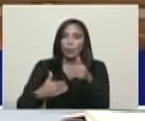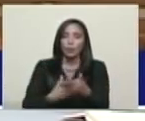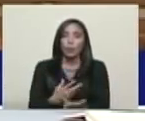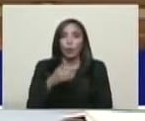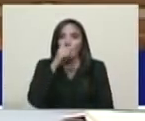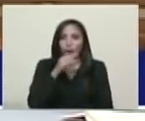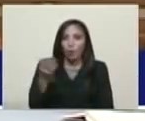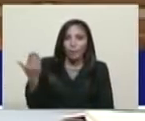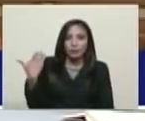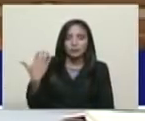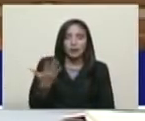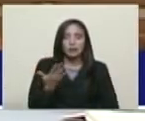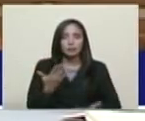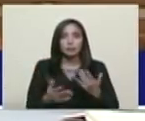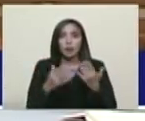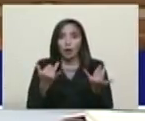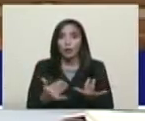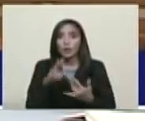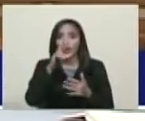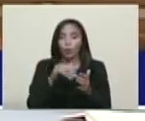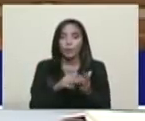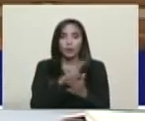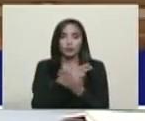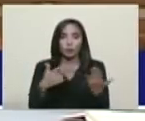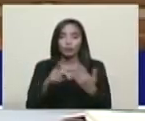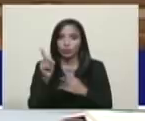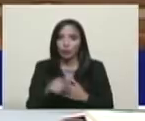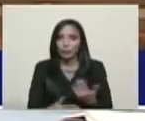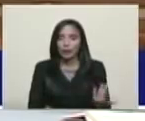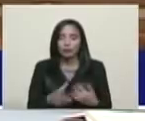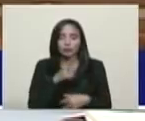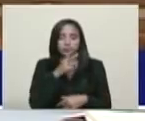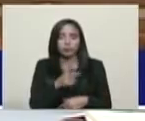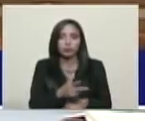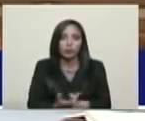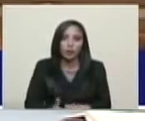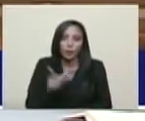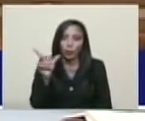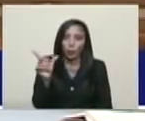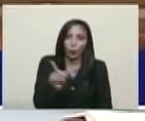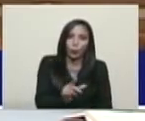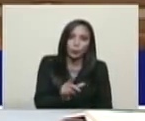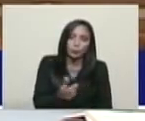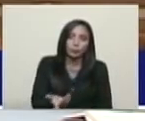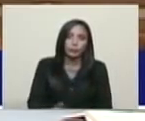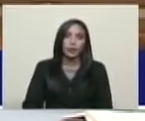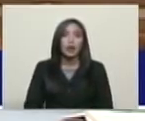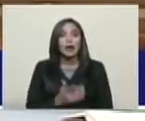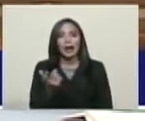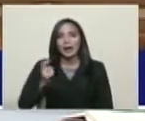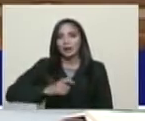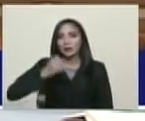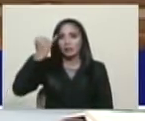2017 y parte de este 2018, que como necesidad